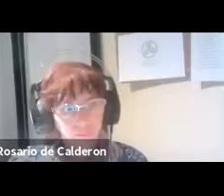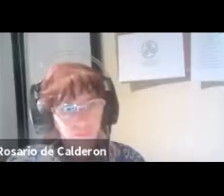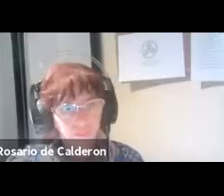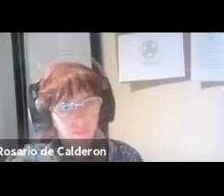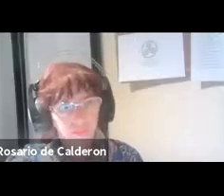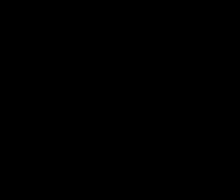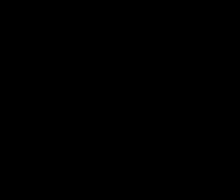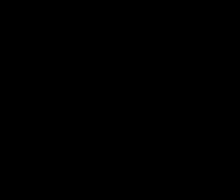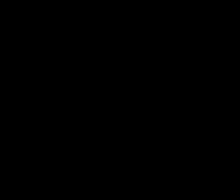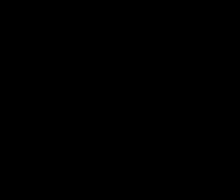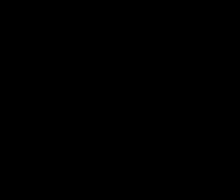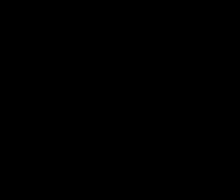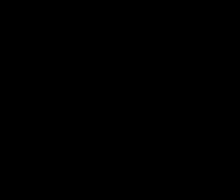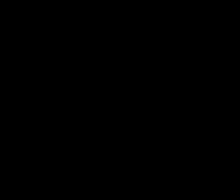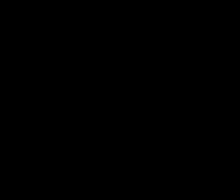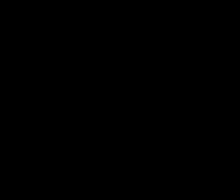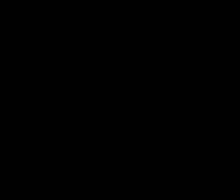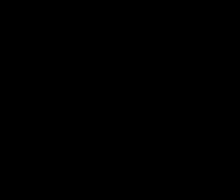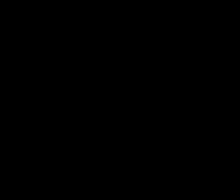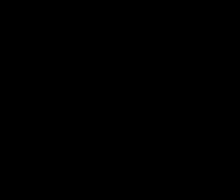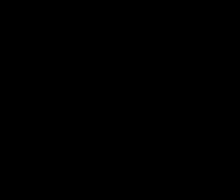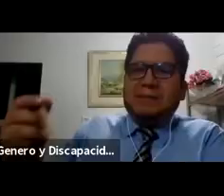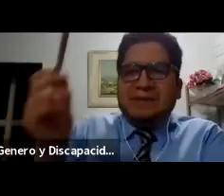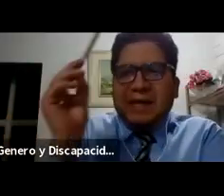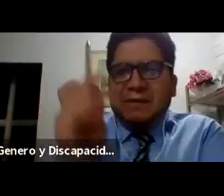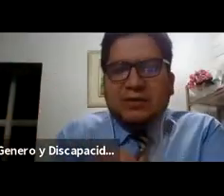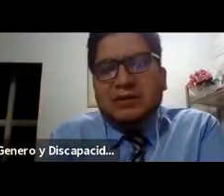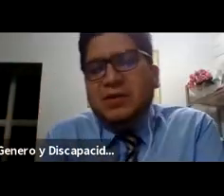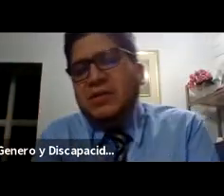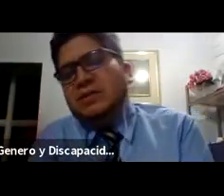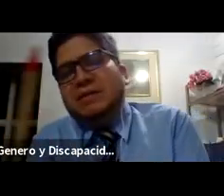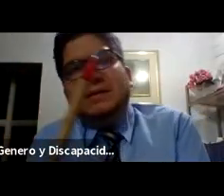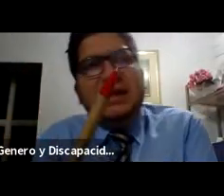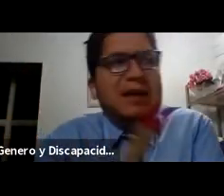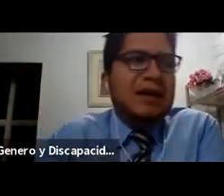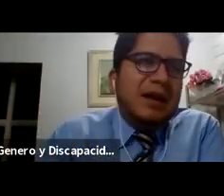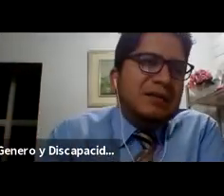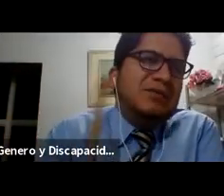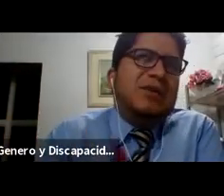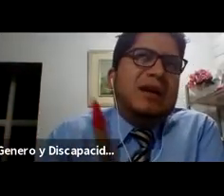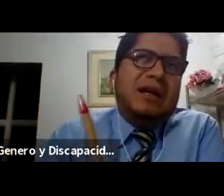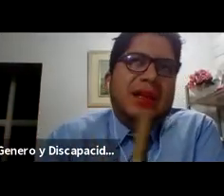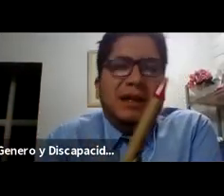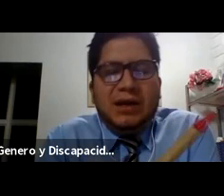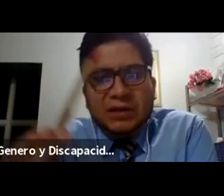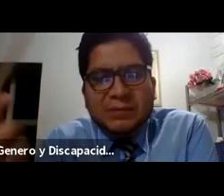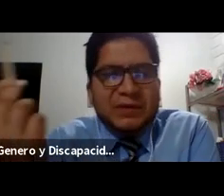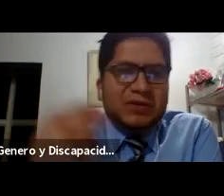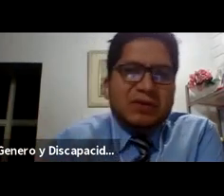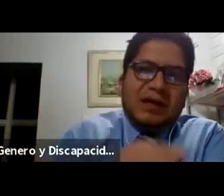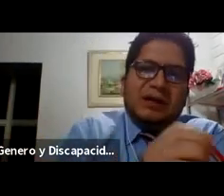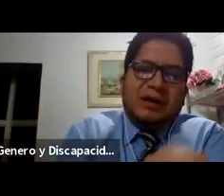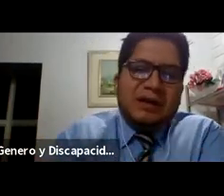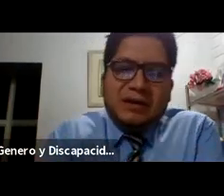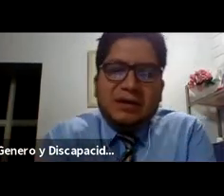nada constructivo por ser una forma no incluso gente que pensaba sabes que seguro que el hijo de otra